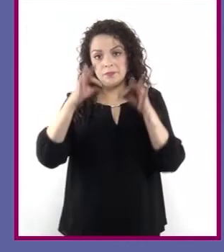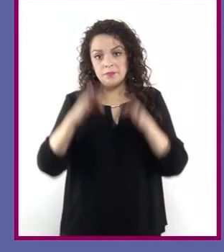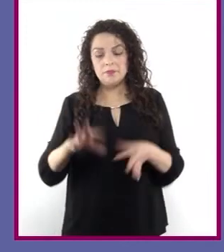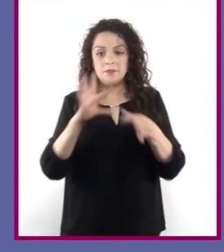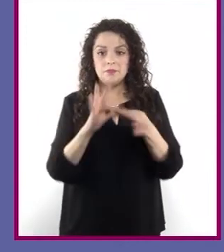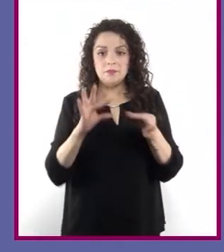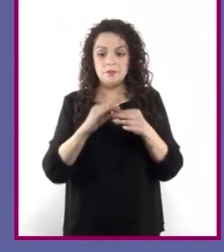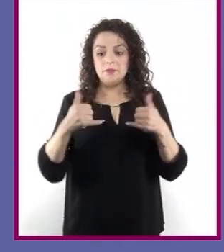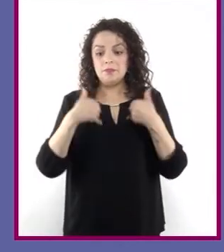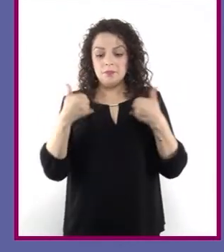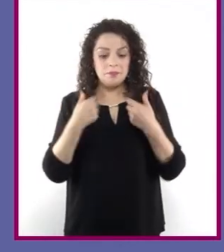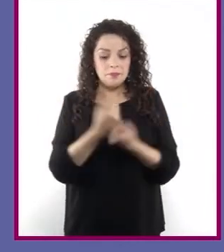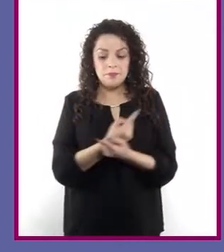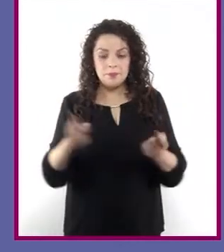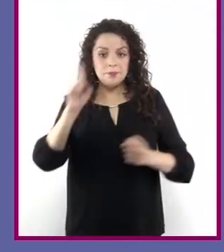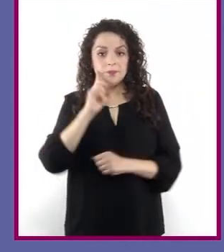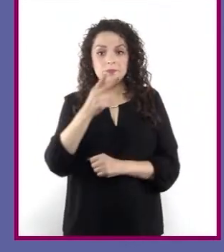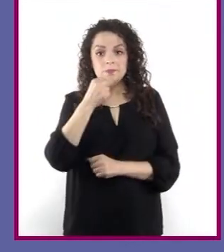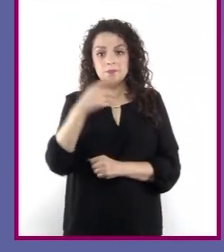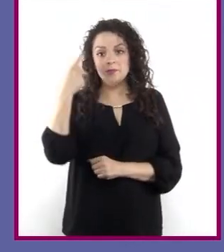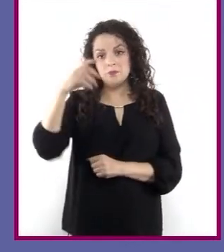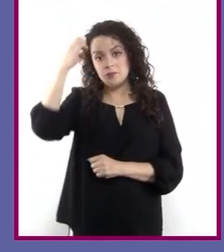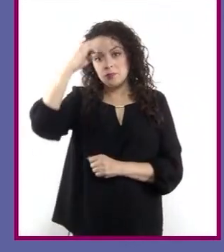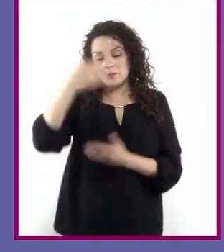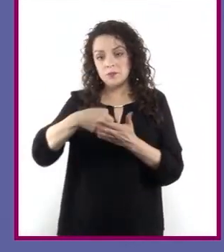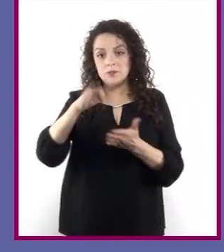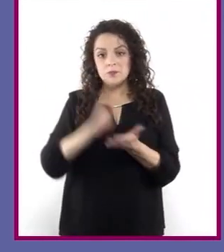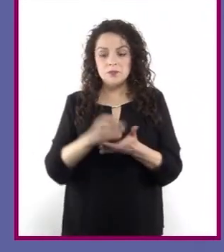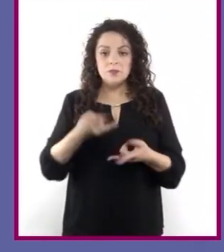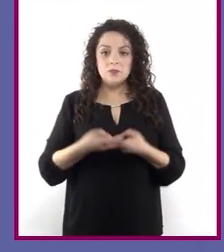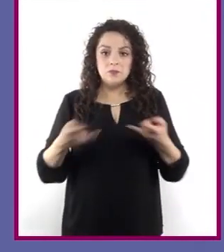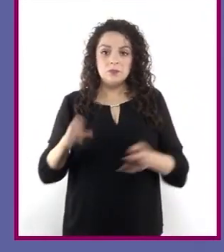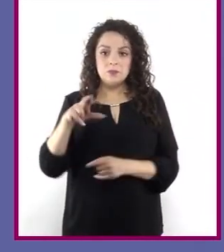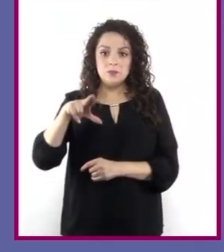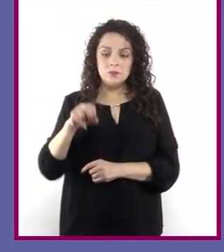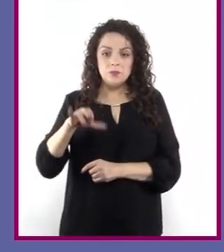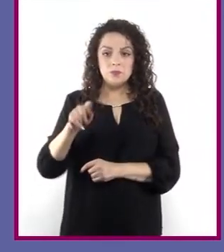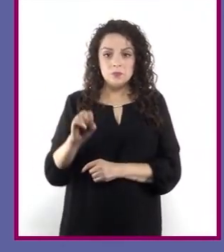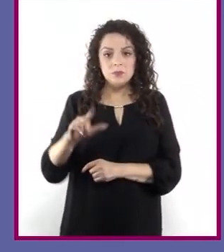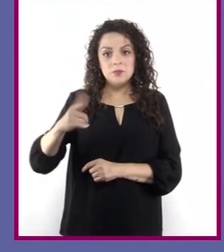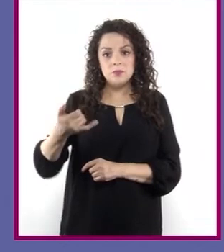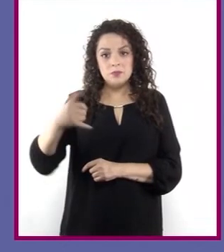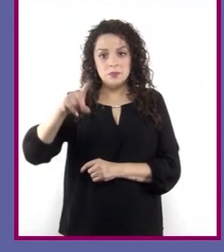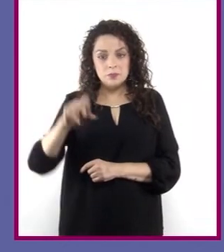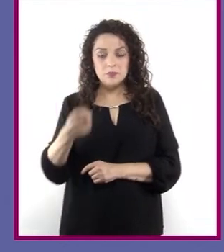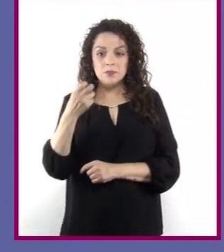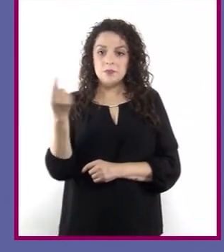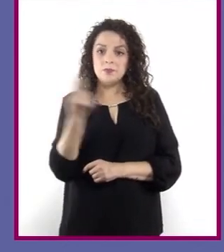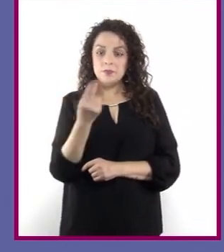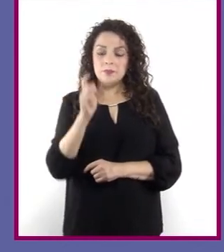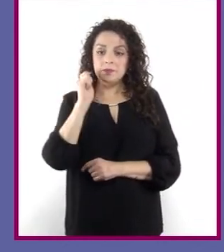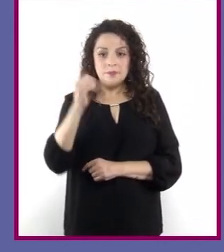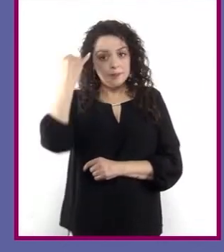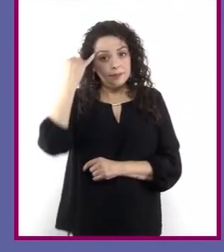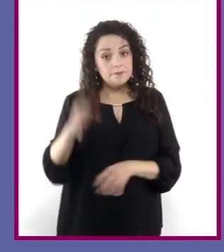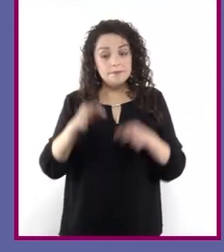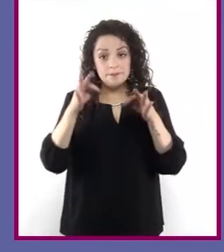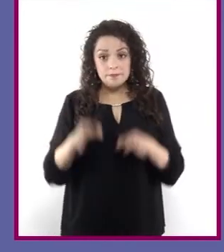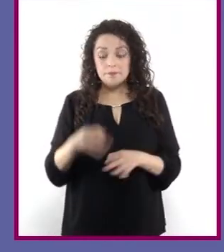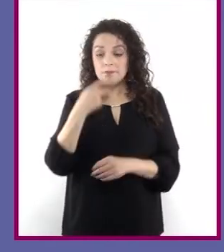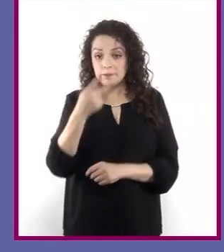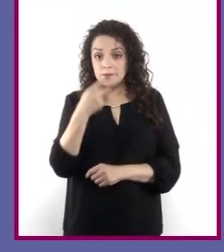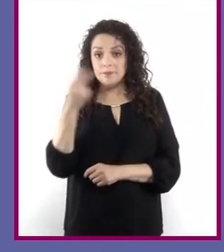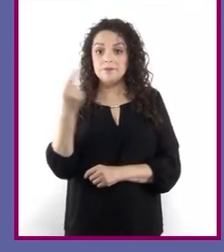las y los jóvenes desde experiencias, valores, cuentos, mitos y leyendas. Por eso es necesario que las lenguas originarias se utilicen en